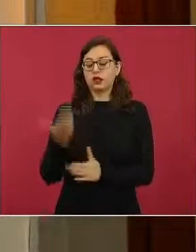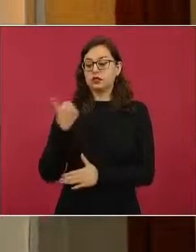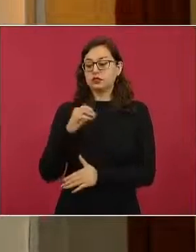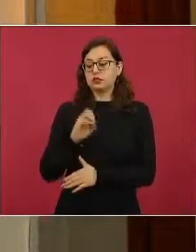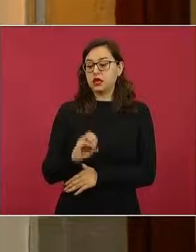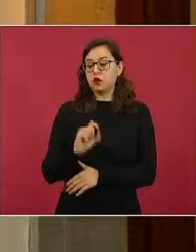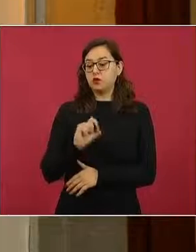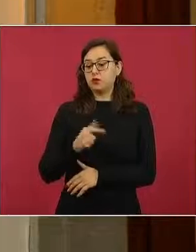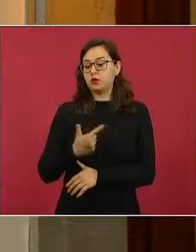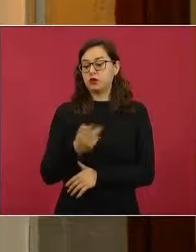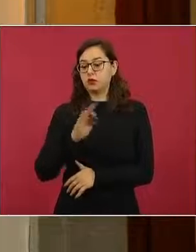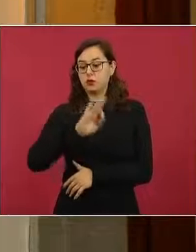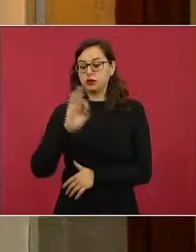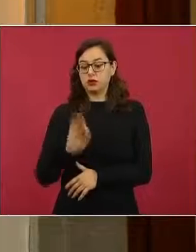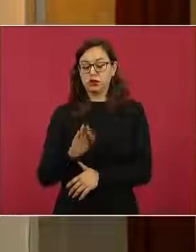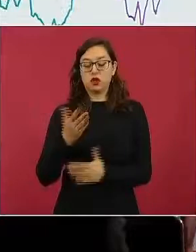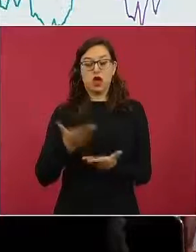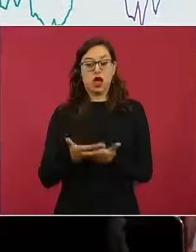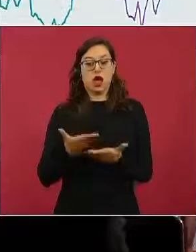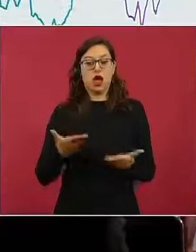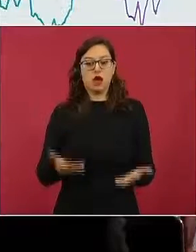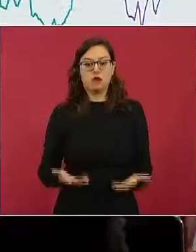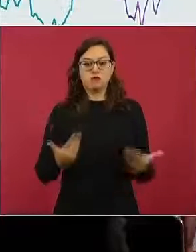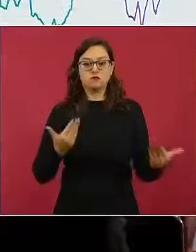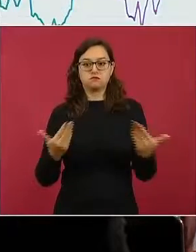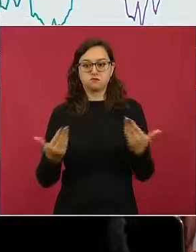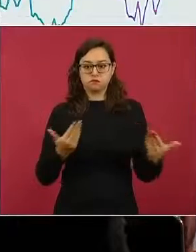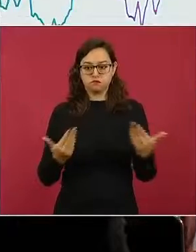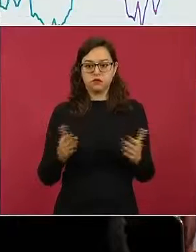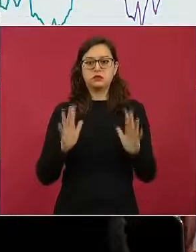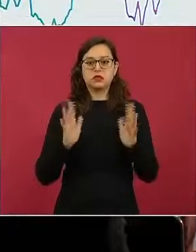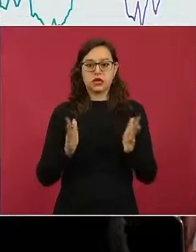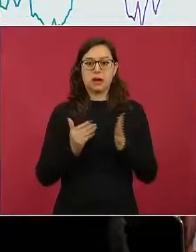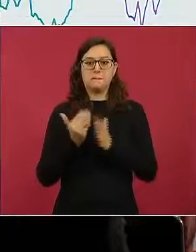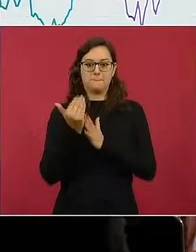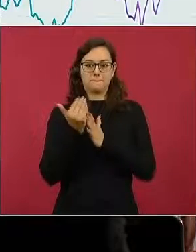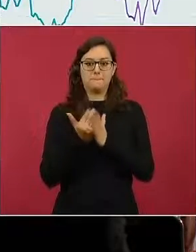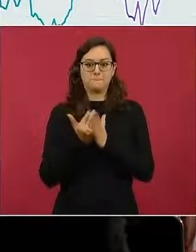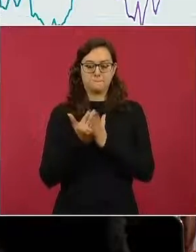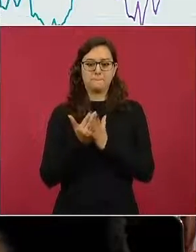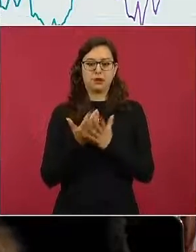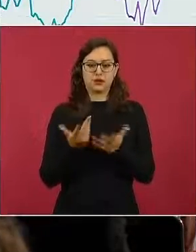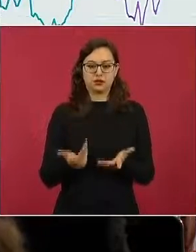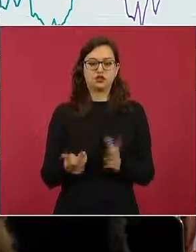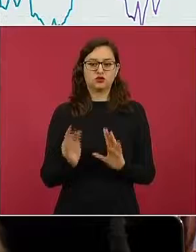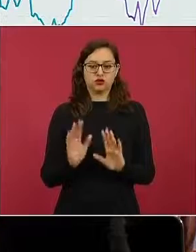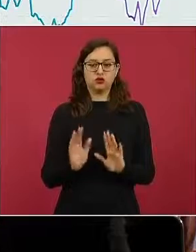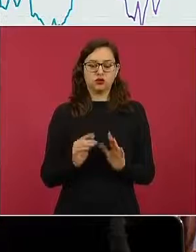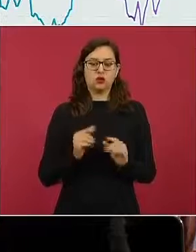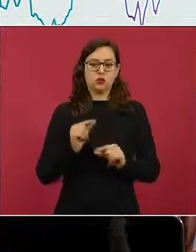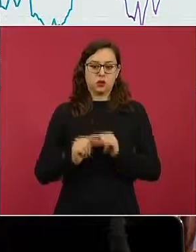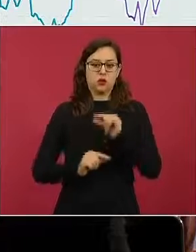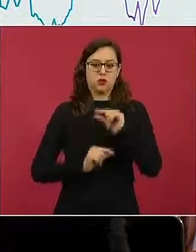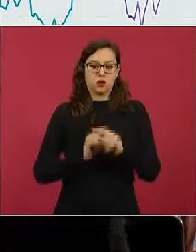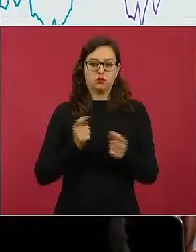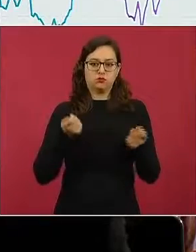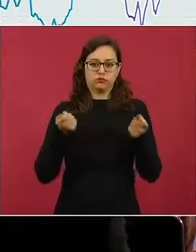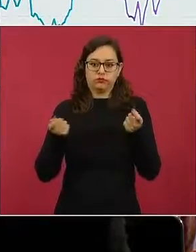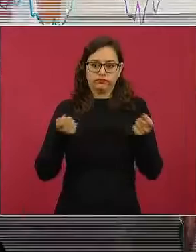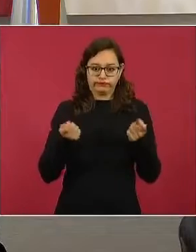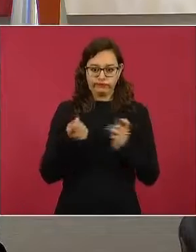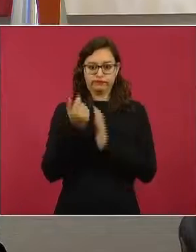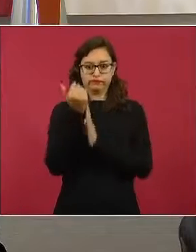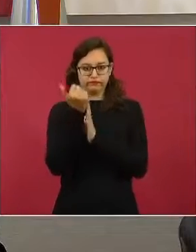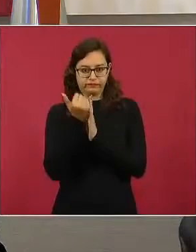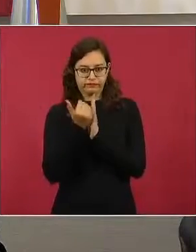registra una disminución contra la cifra de diciembre, que fue de 7.36%, y aquí se pueden apreciar los otros puntos